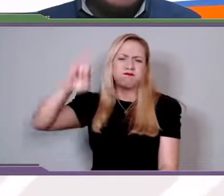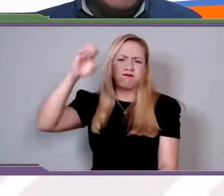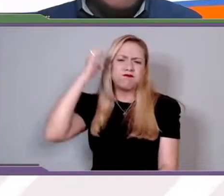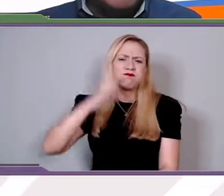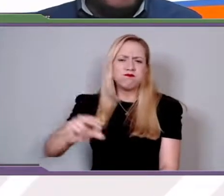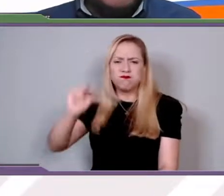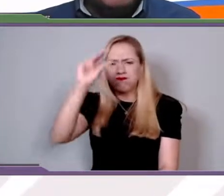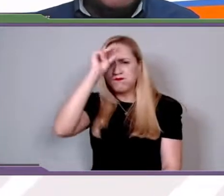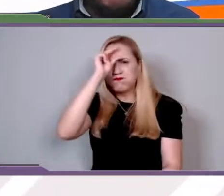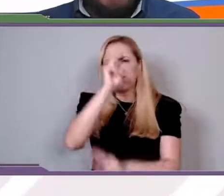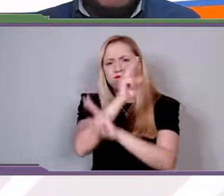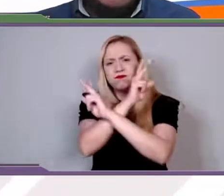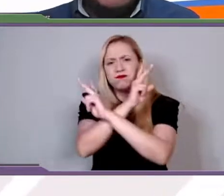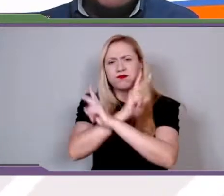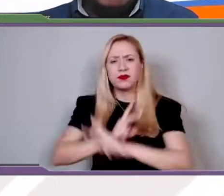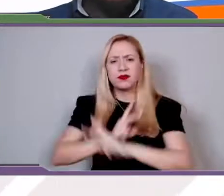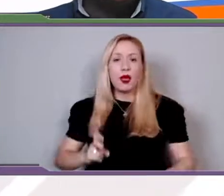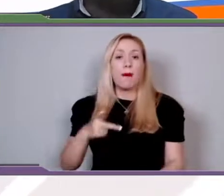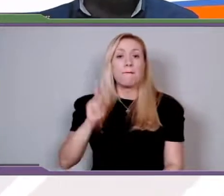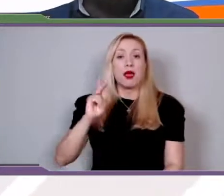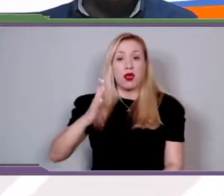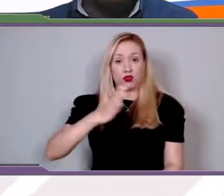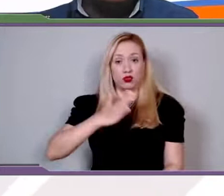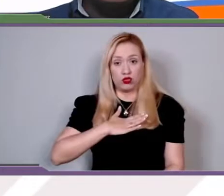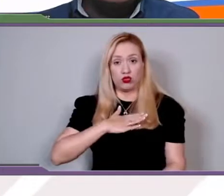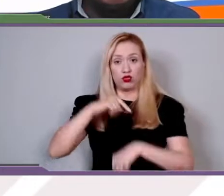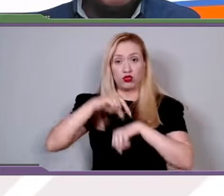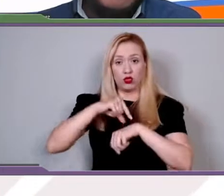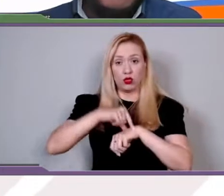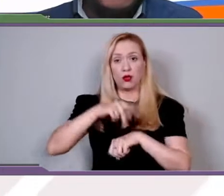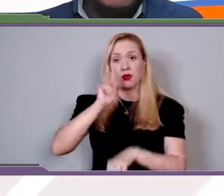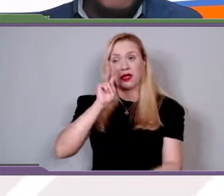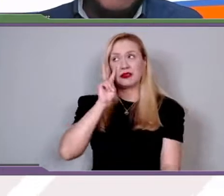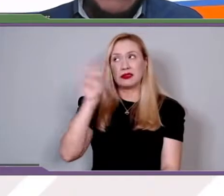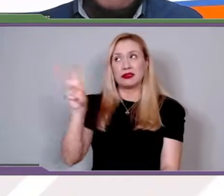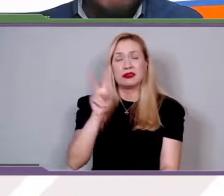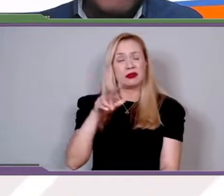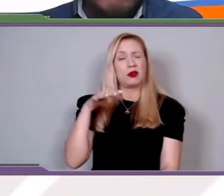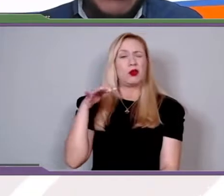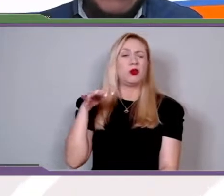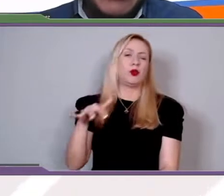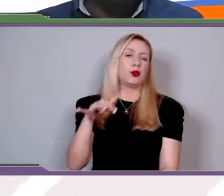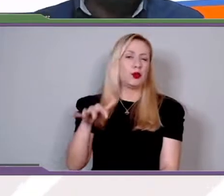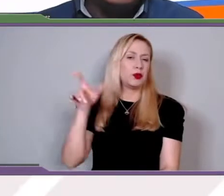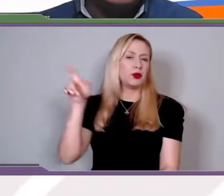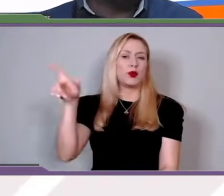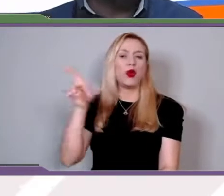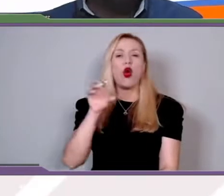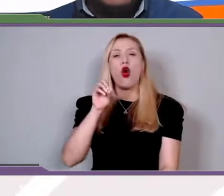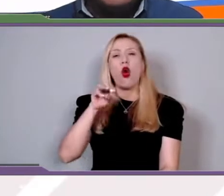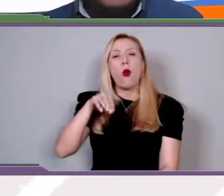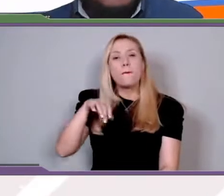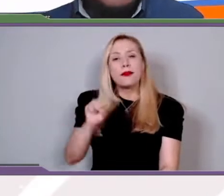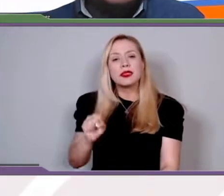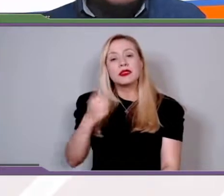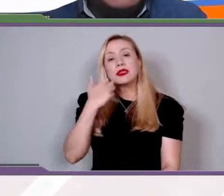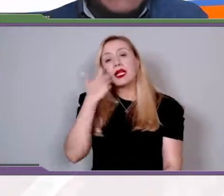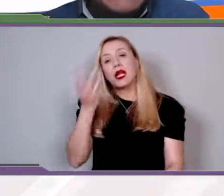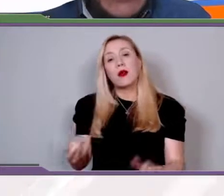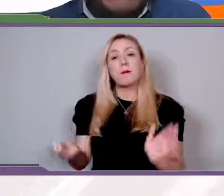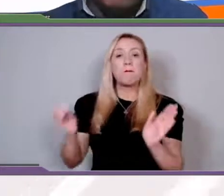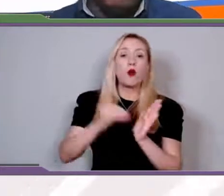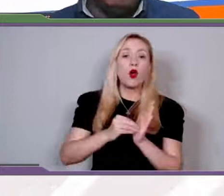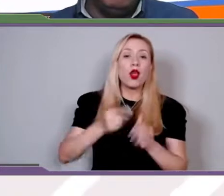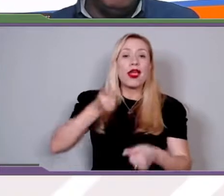clínico, yo pienso que por parte de la OMS no netamente le están poniendo como una enfermedad, sino que está incluida en